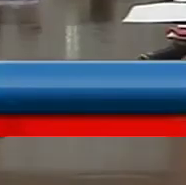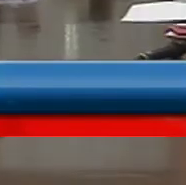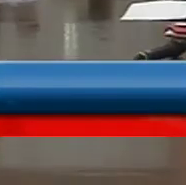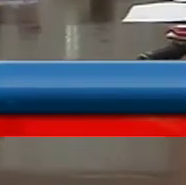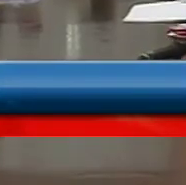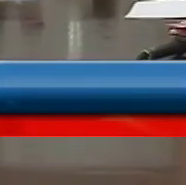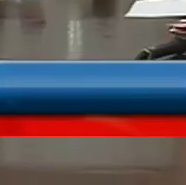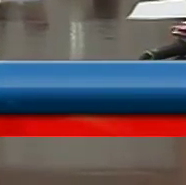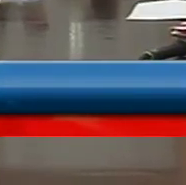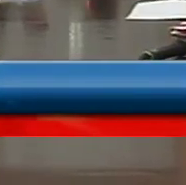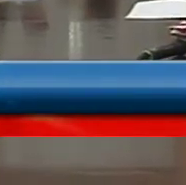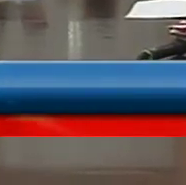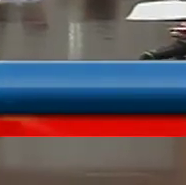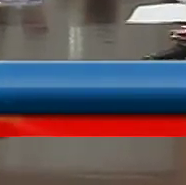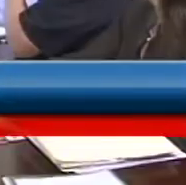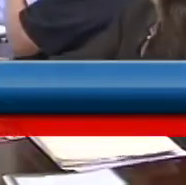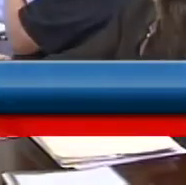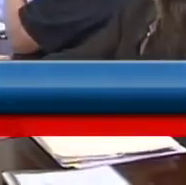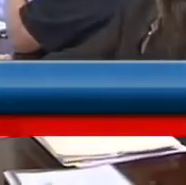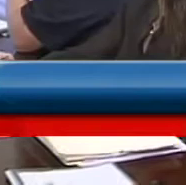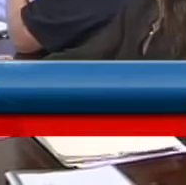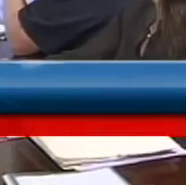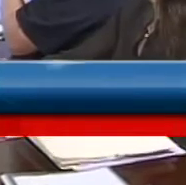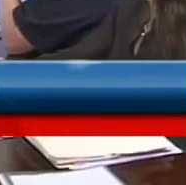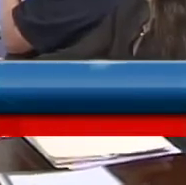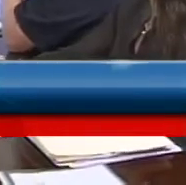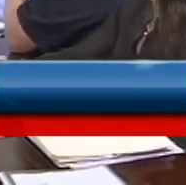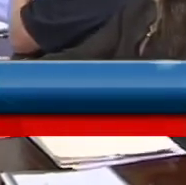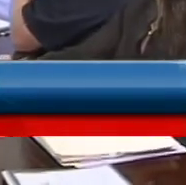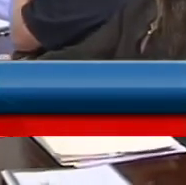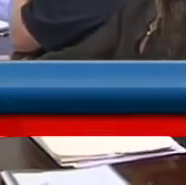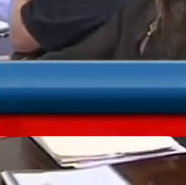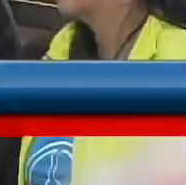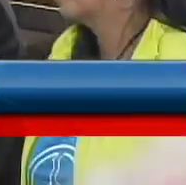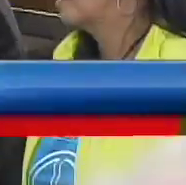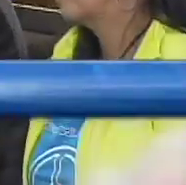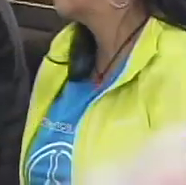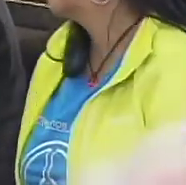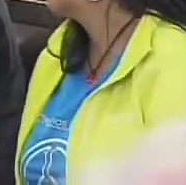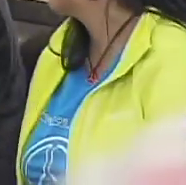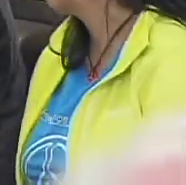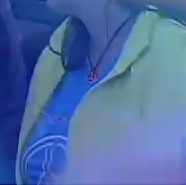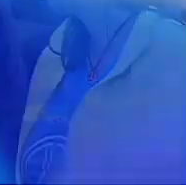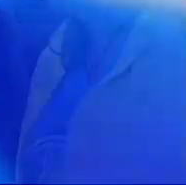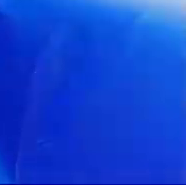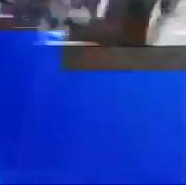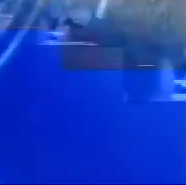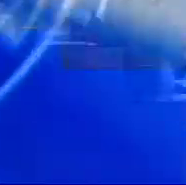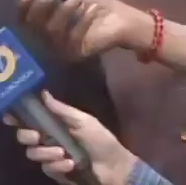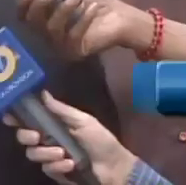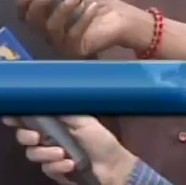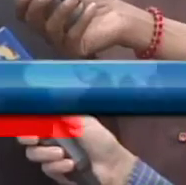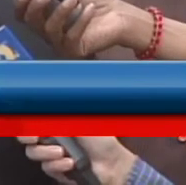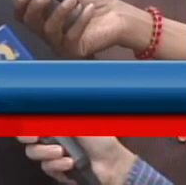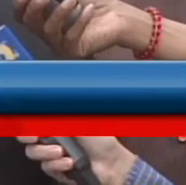Trabajo mancomunado, gobierno y representantes de medios buscan erradicar la violencia.